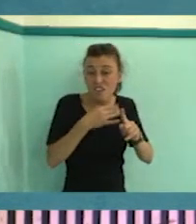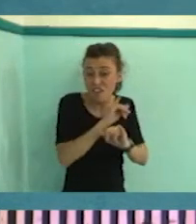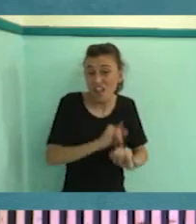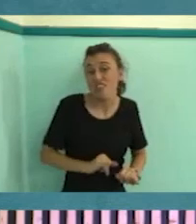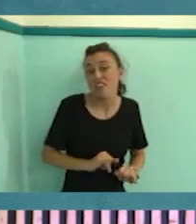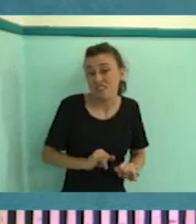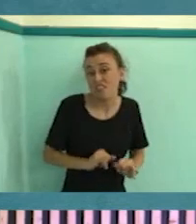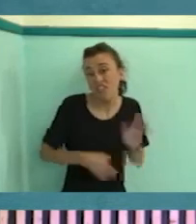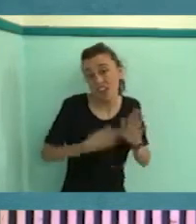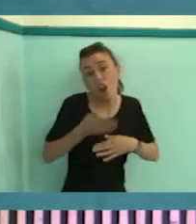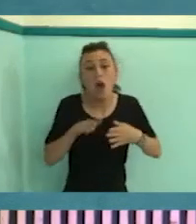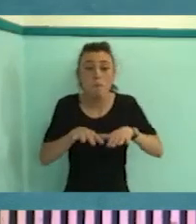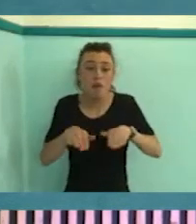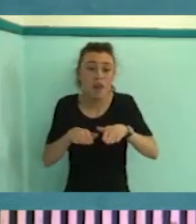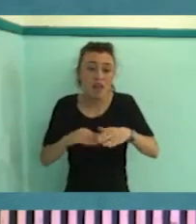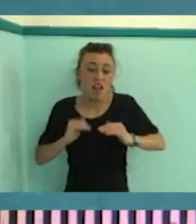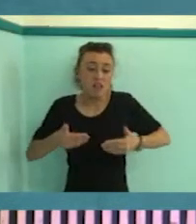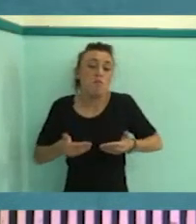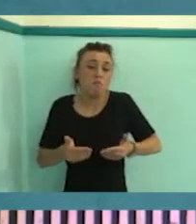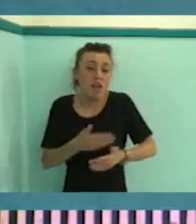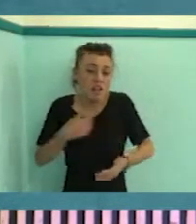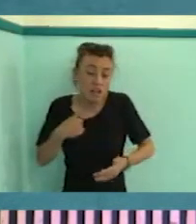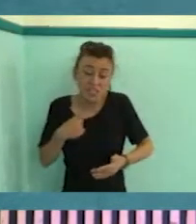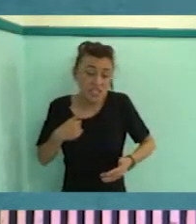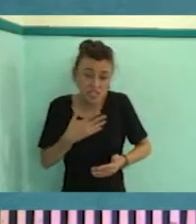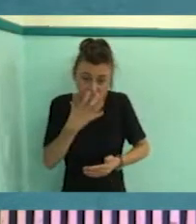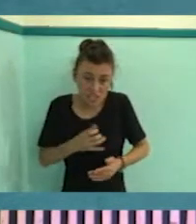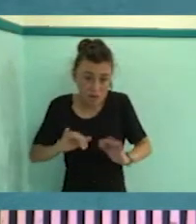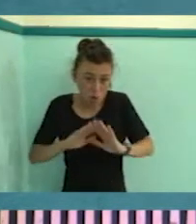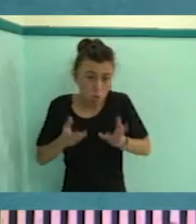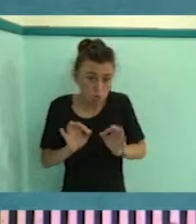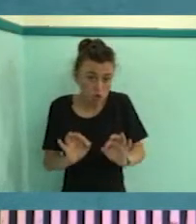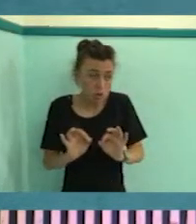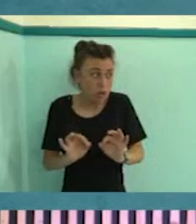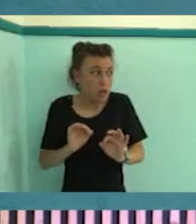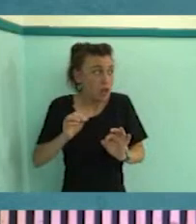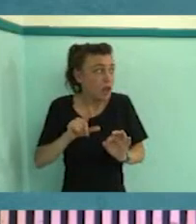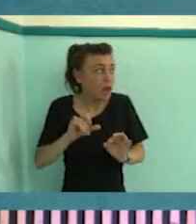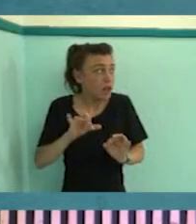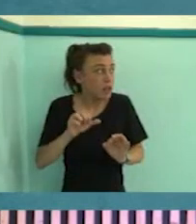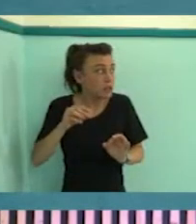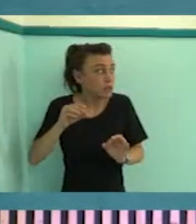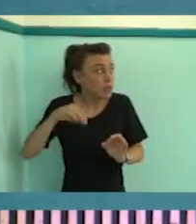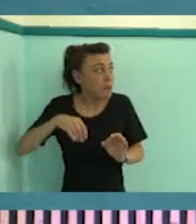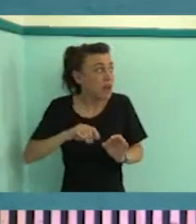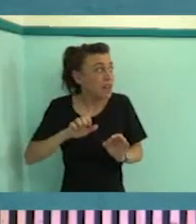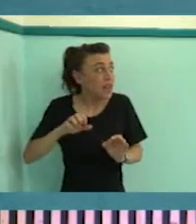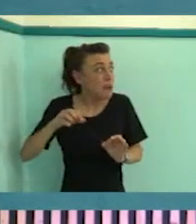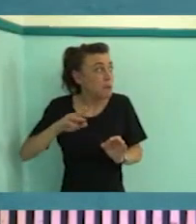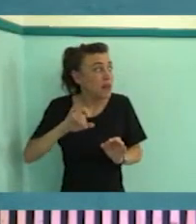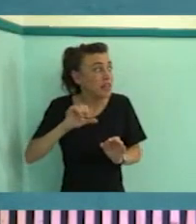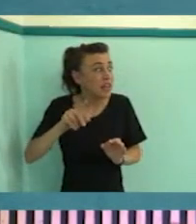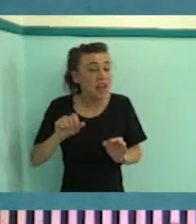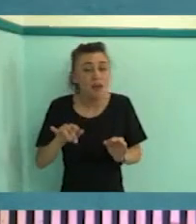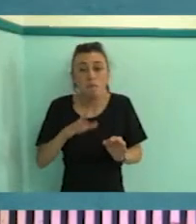la realidad es el mundo en el que vivimos Entonces por ejemplo tenemos pues Lisa Marie Presley que murió e por una cirugía bariátrica tenemos a la